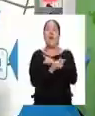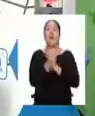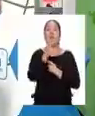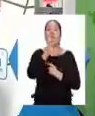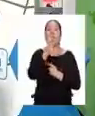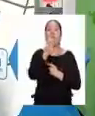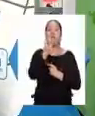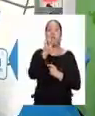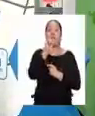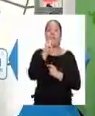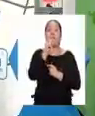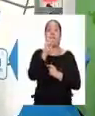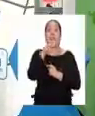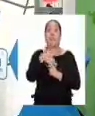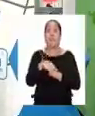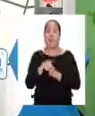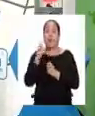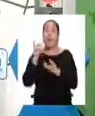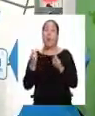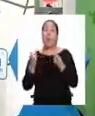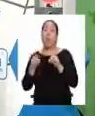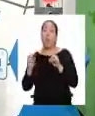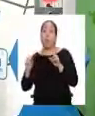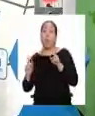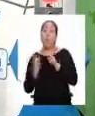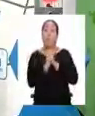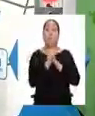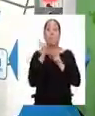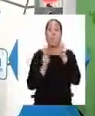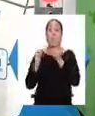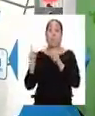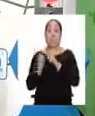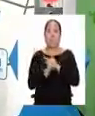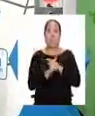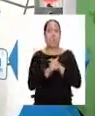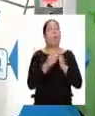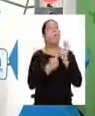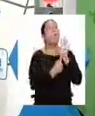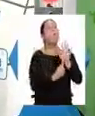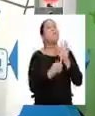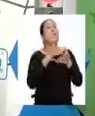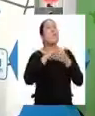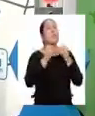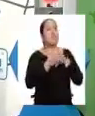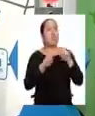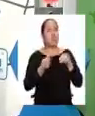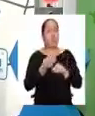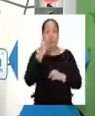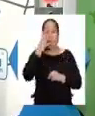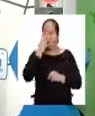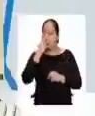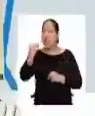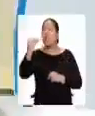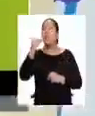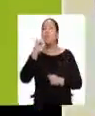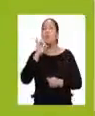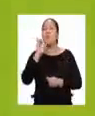cualquier especie es la historia de los lobos de Yellowstone. ¿Nos puede mostrar un poco de eso, Delta? Por supuesto. Vamos